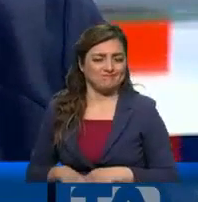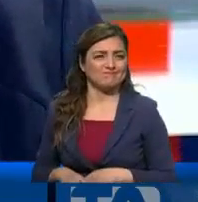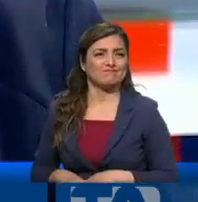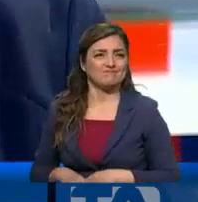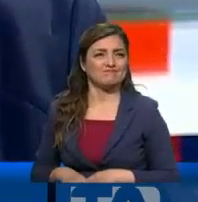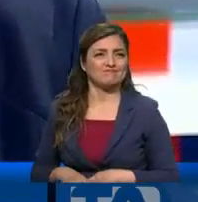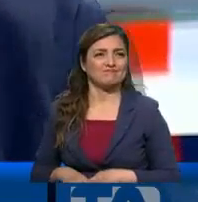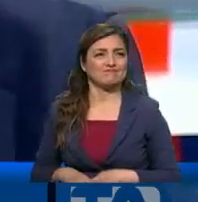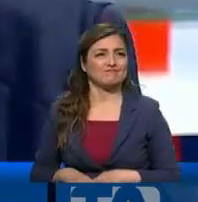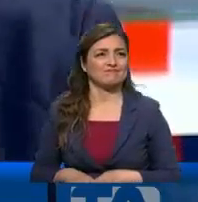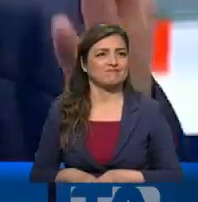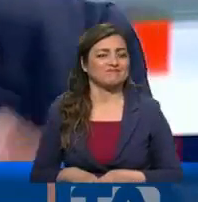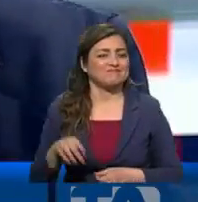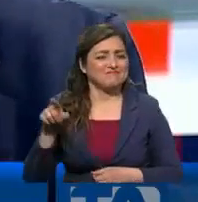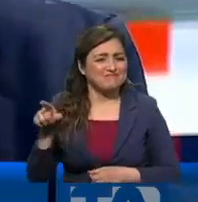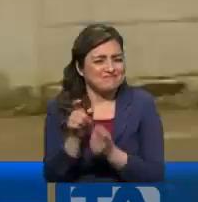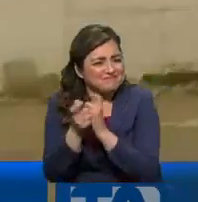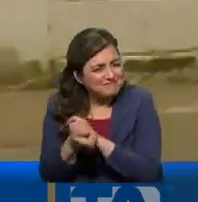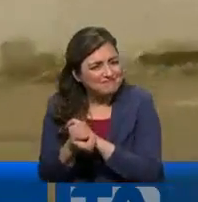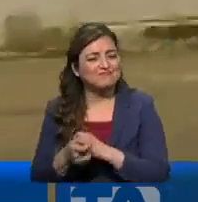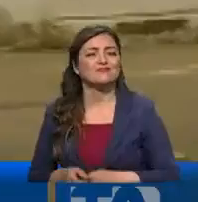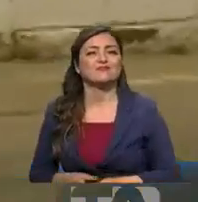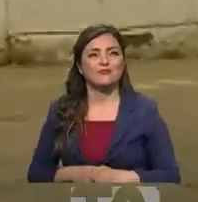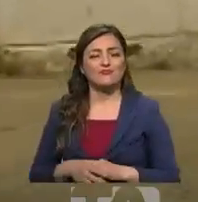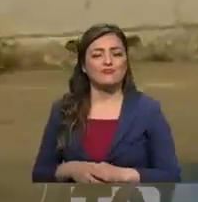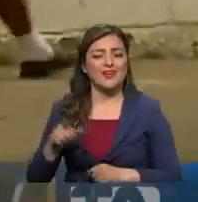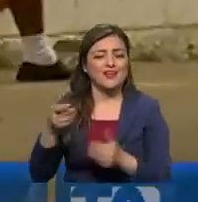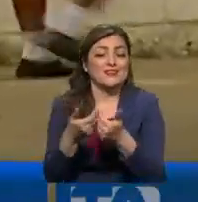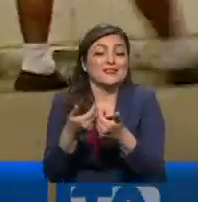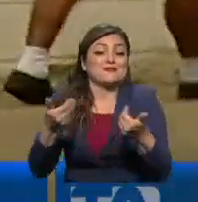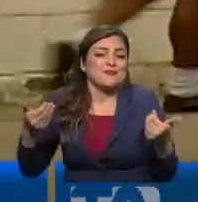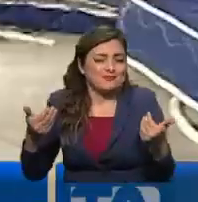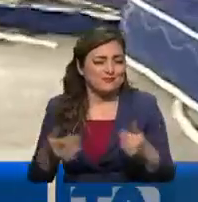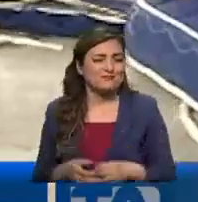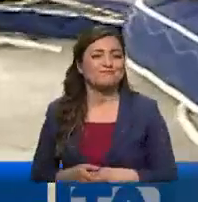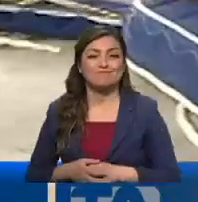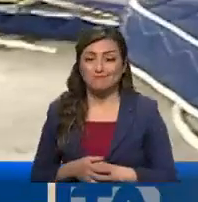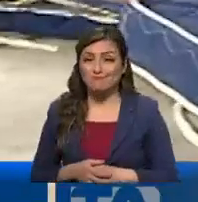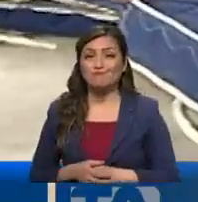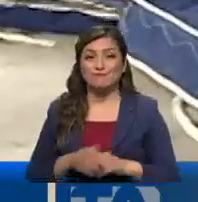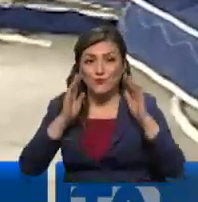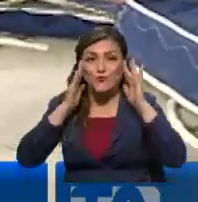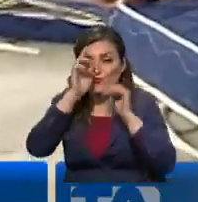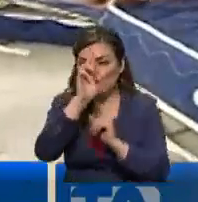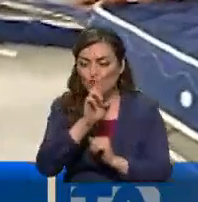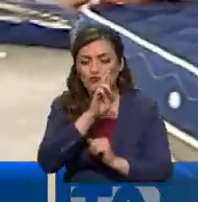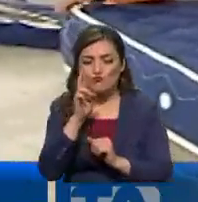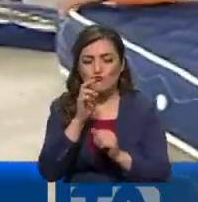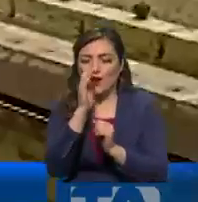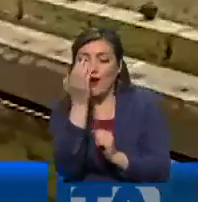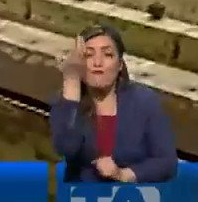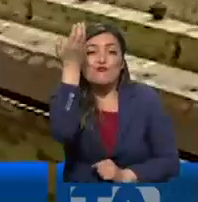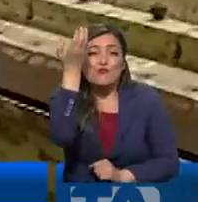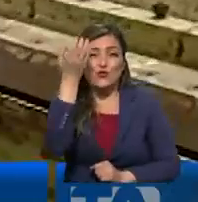de los centros carcelarios. Eso hay que revertir. A ellos hay que separarlos del resto, dice, y concentrarse en rehabilitar a la gran